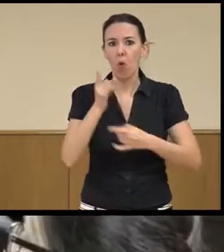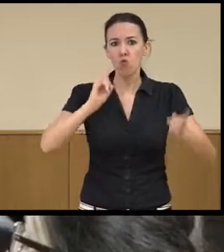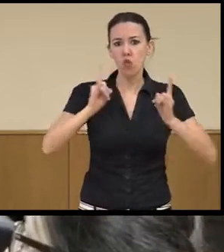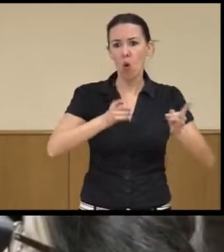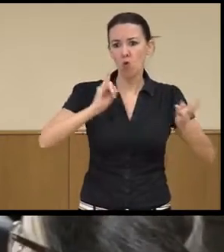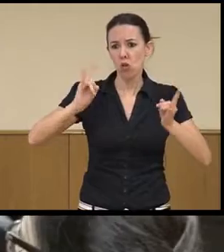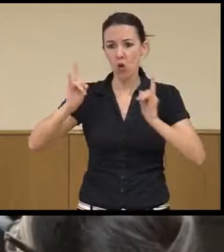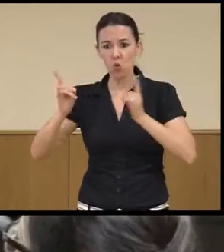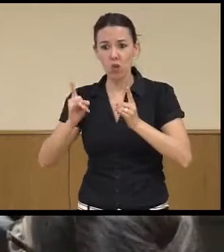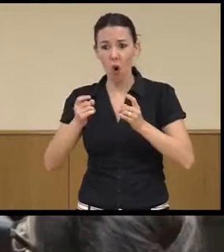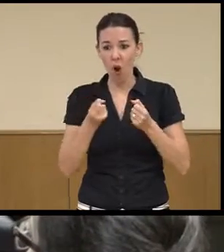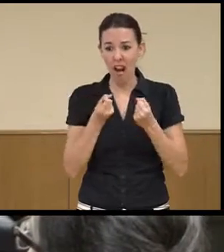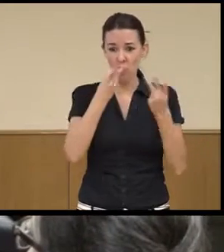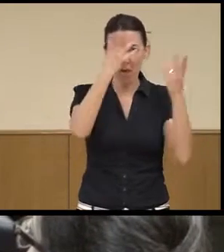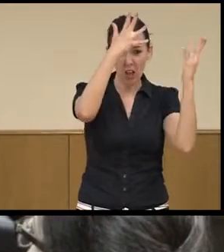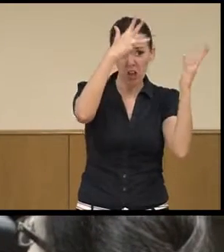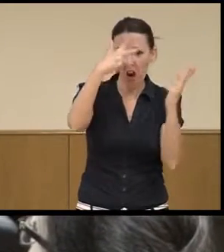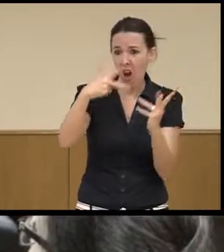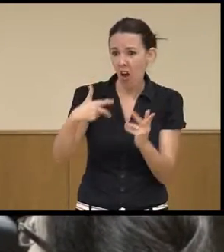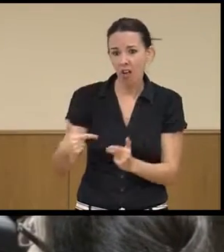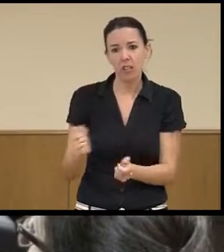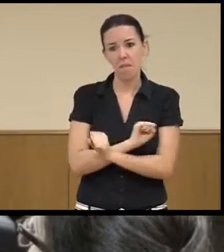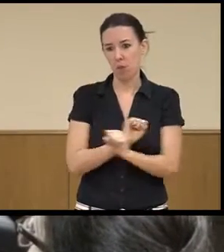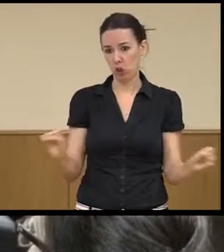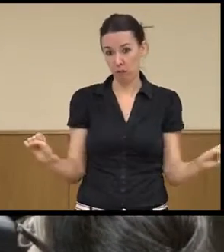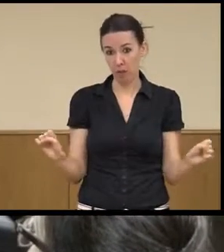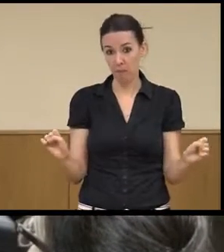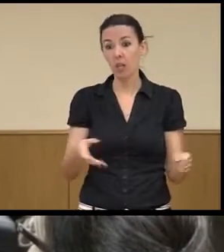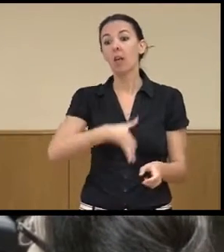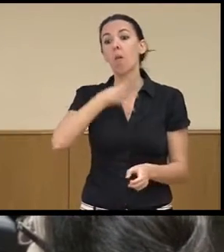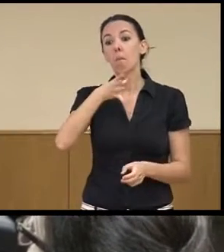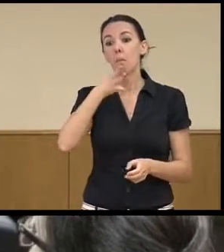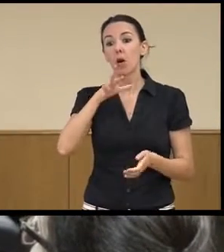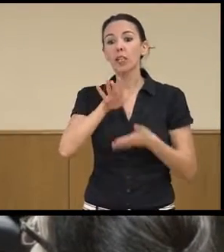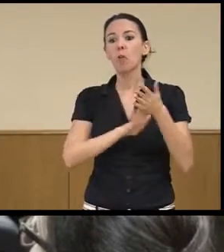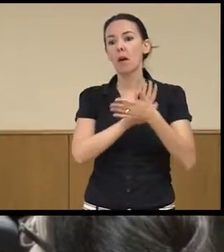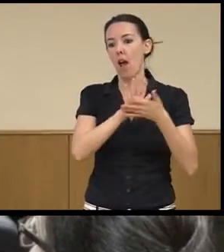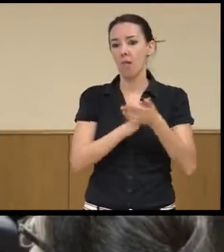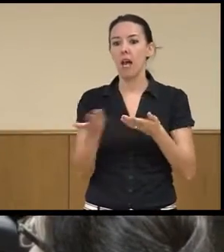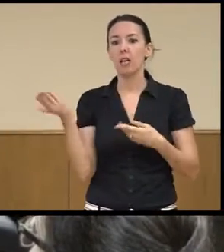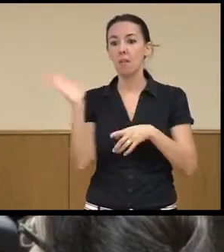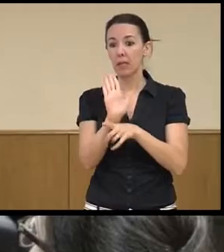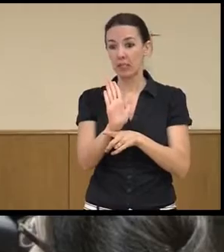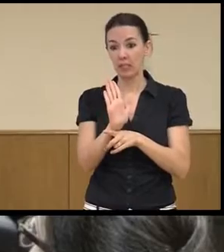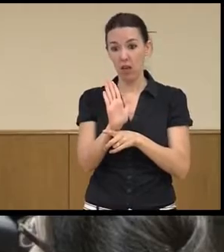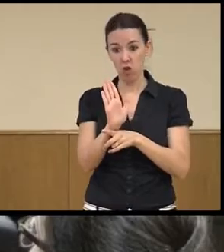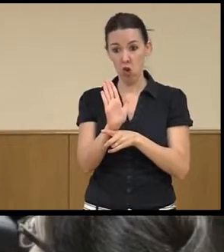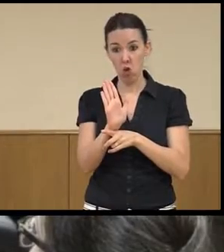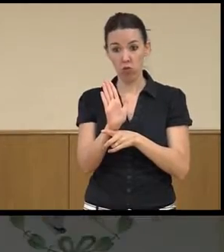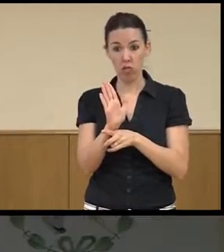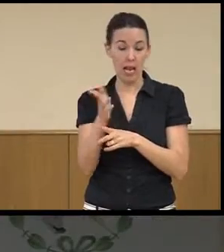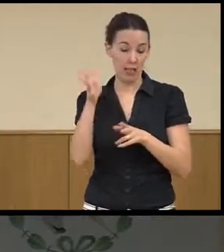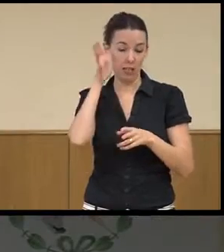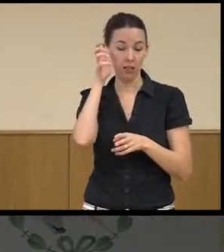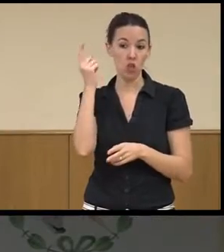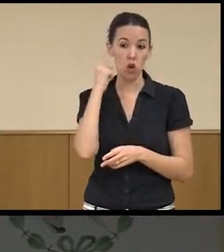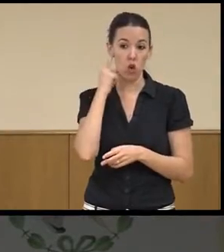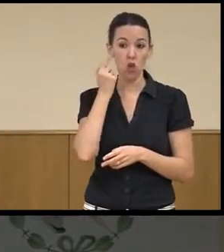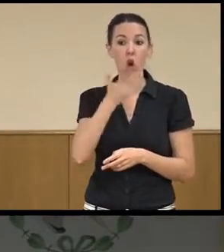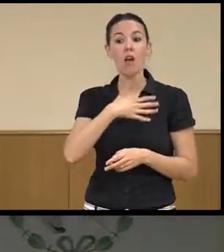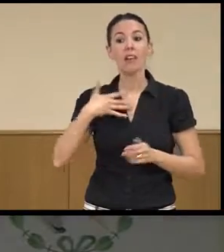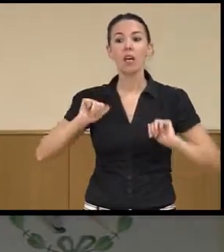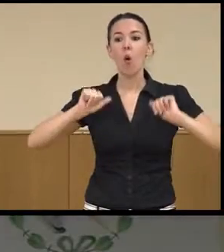su sola enumeración resultaría imposible. Por eso, para hablar de la representación gráfica del sentido del oído, quiero